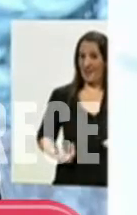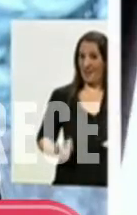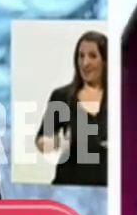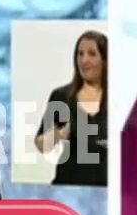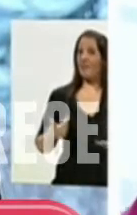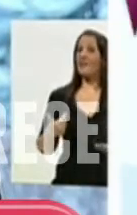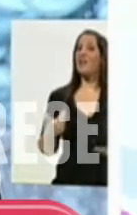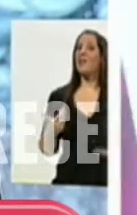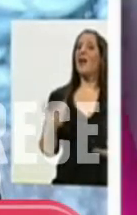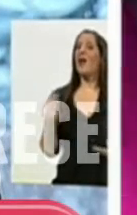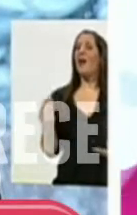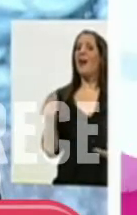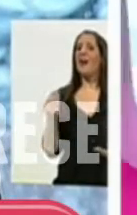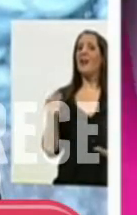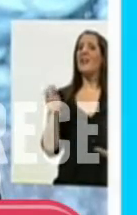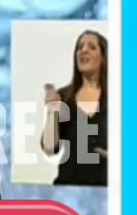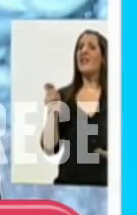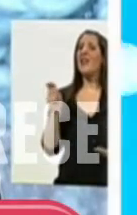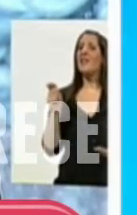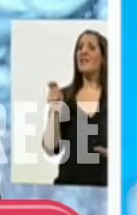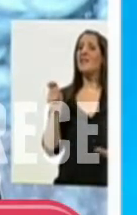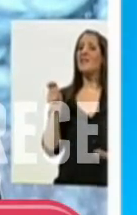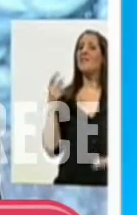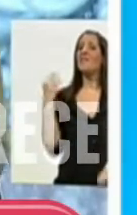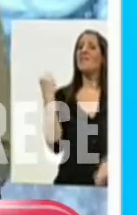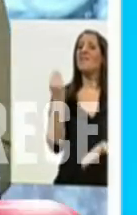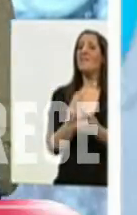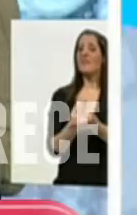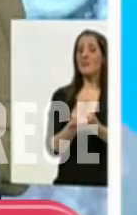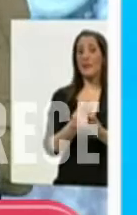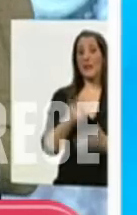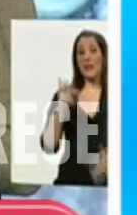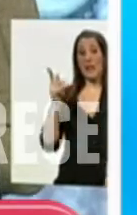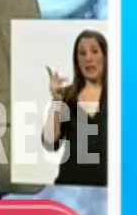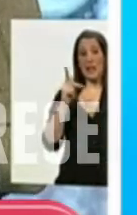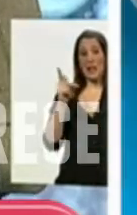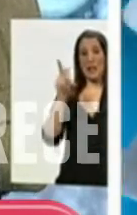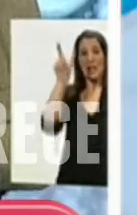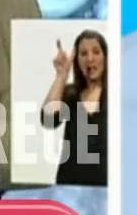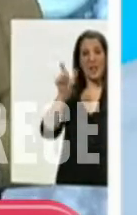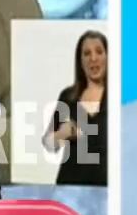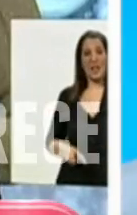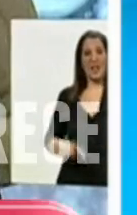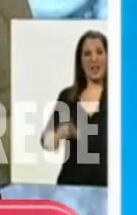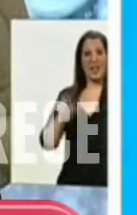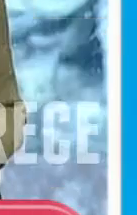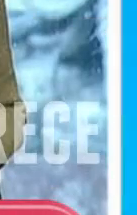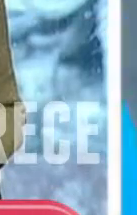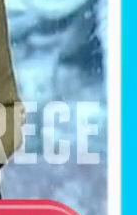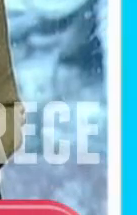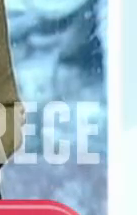Ahí que es. Está pidiendo unificar, ¿no?, estas causas. Sí, en general se está pidiendo, lo hizo el fiscal Ricardo Sáenz, lo hacen algunos